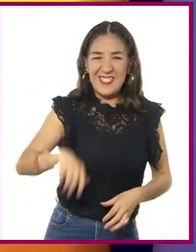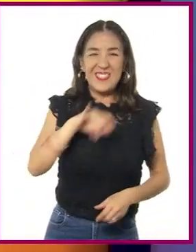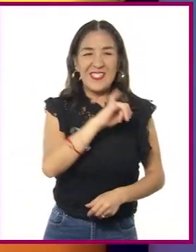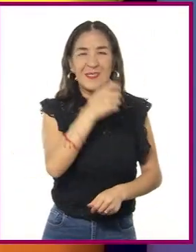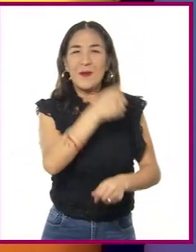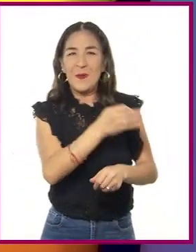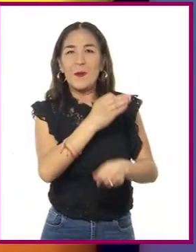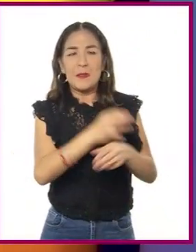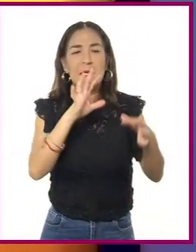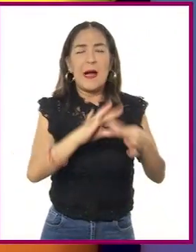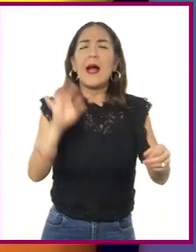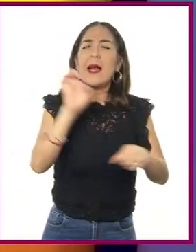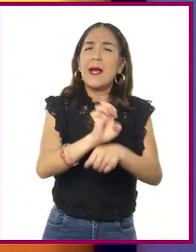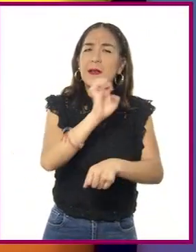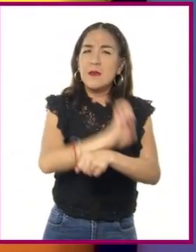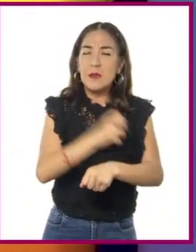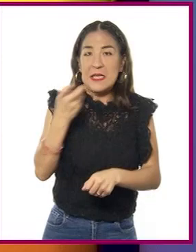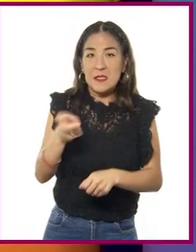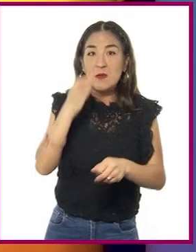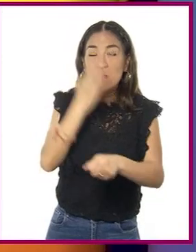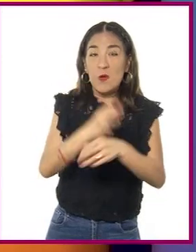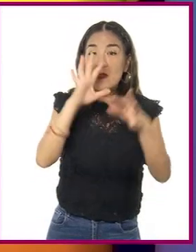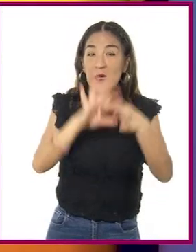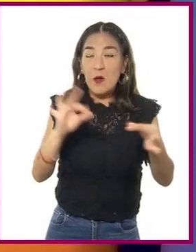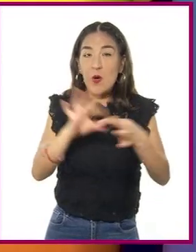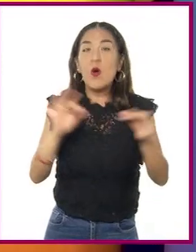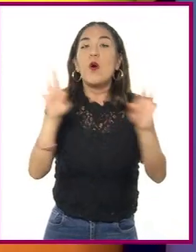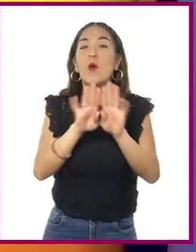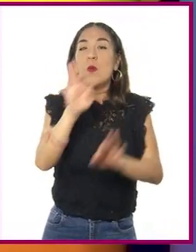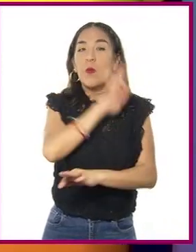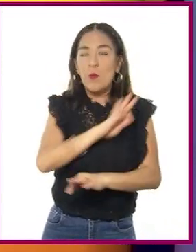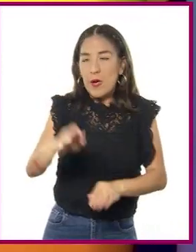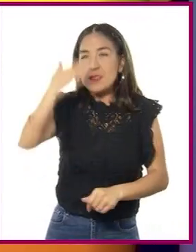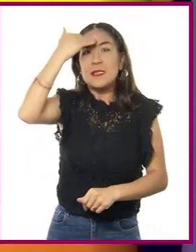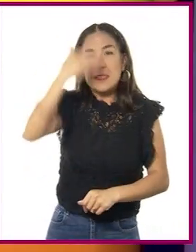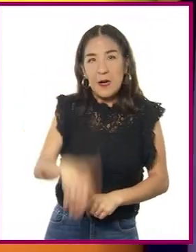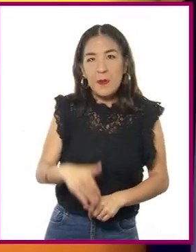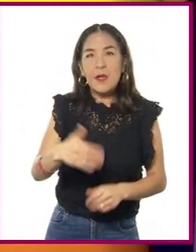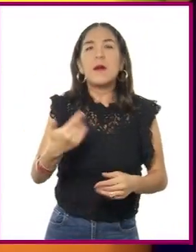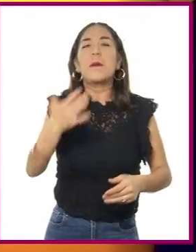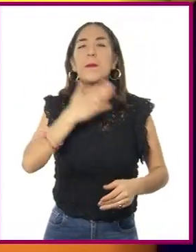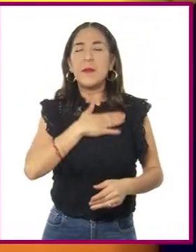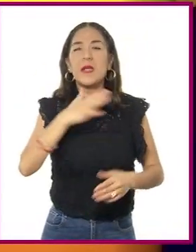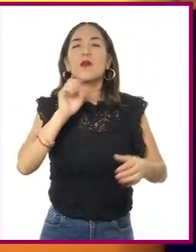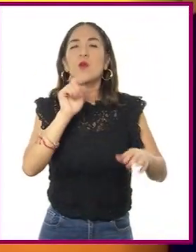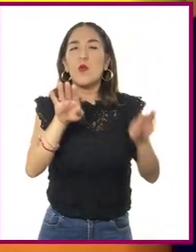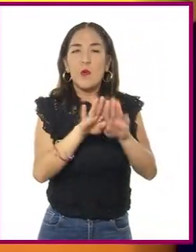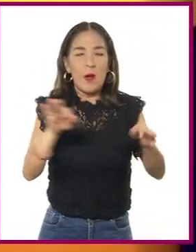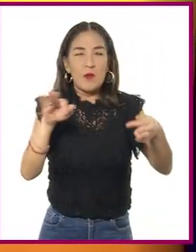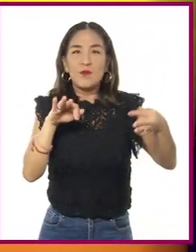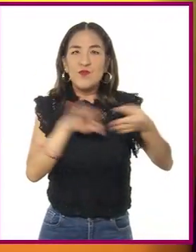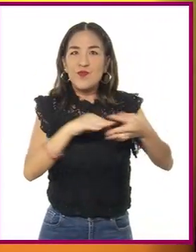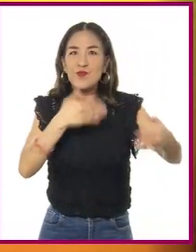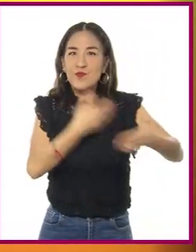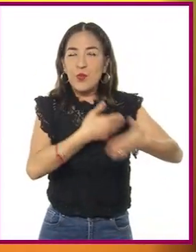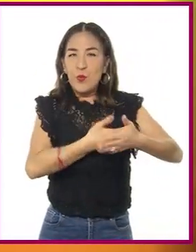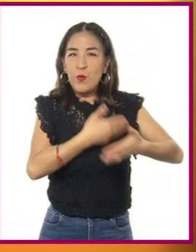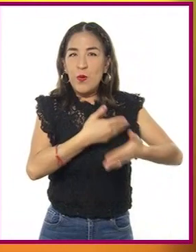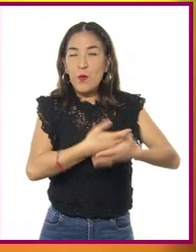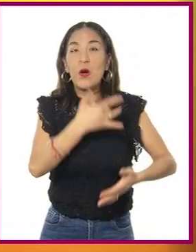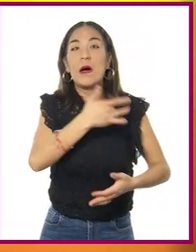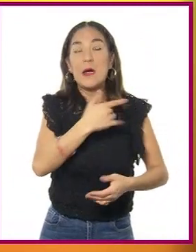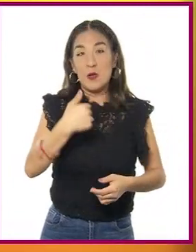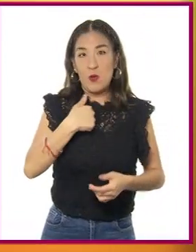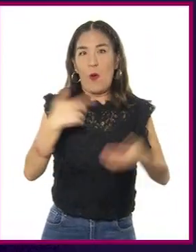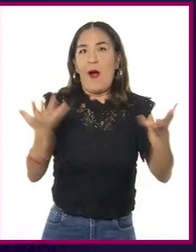Julio! Entonces, todas estas variaciones me permiten determinar cómo fue el comportamiento de la frecuencia cardíaca mientras